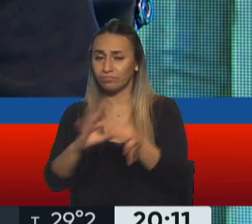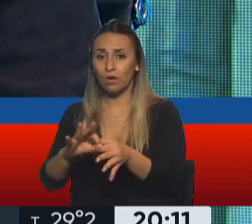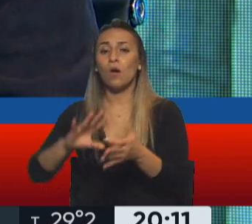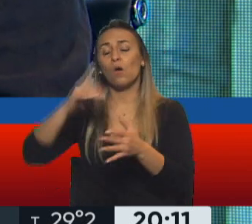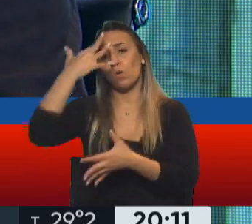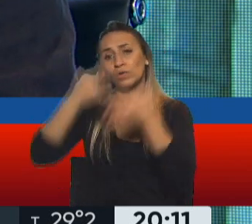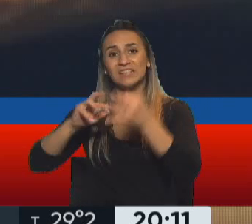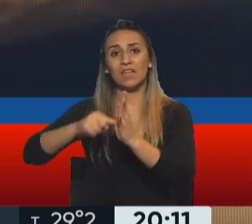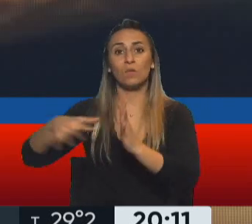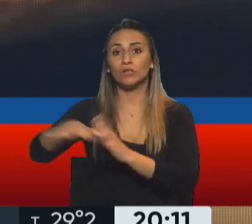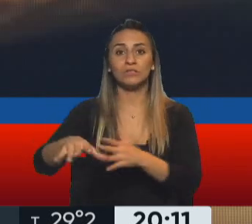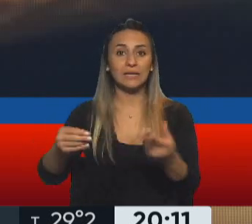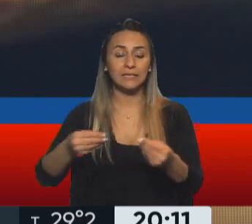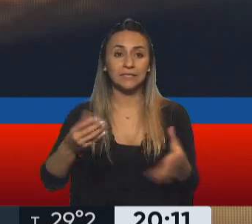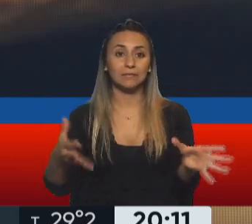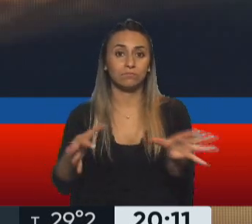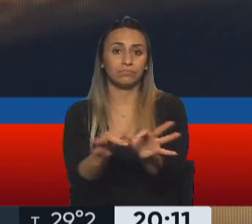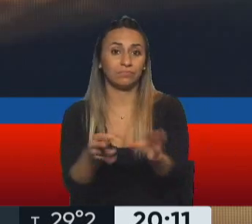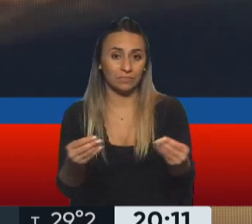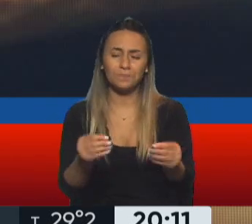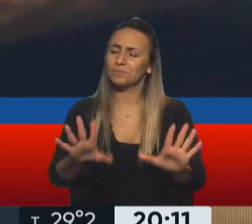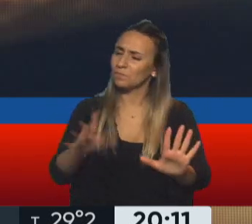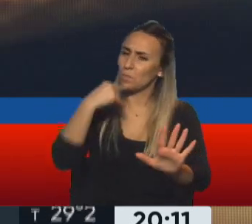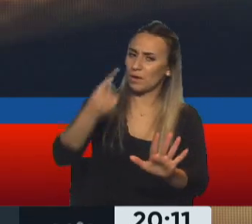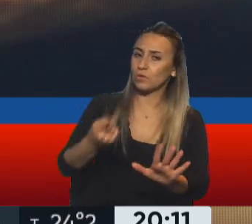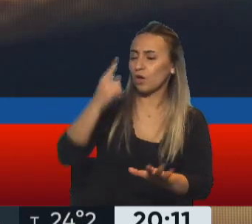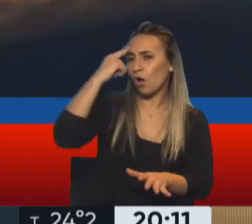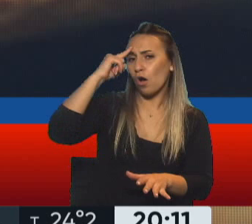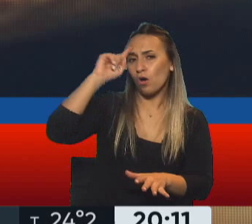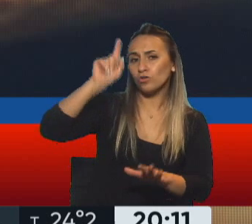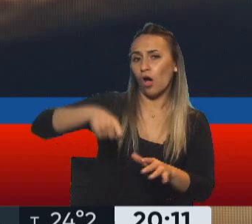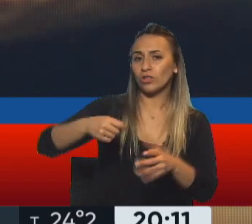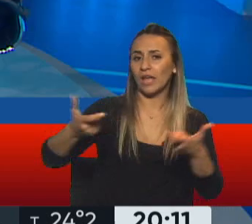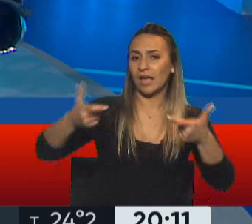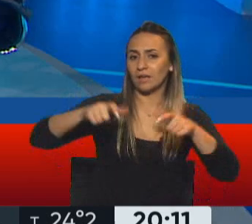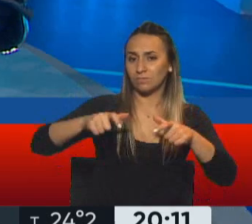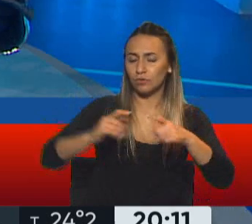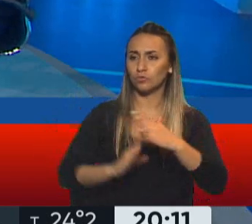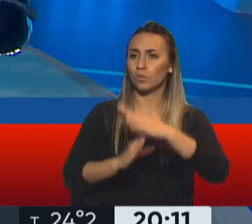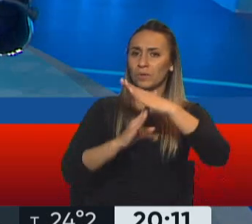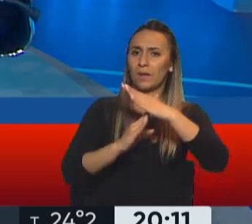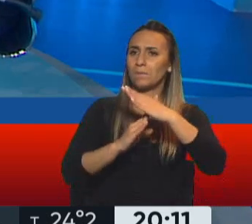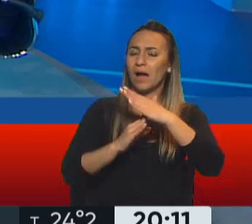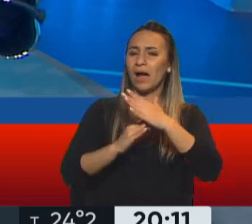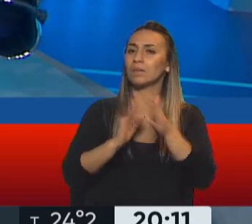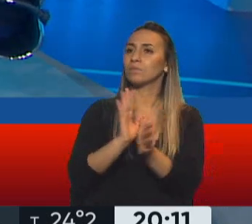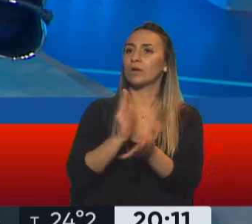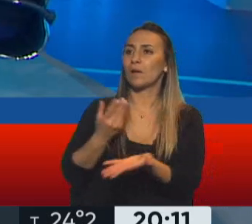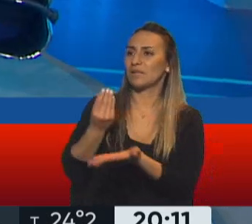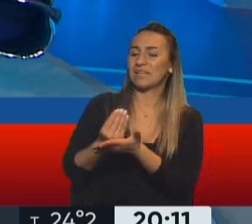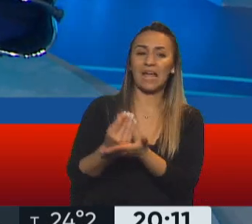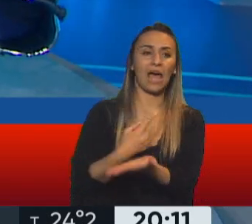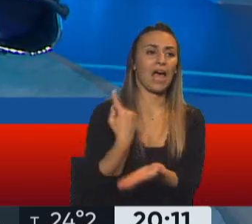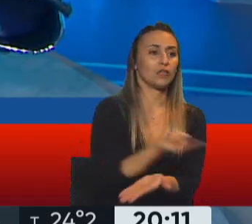debería ser una corte? Digo, si pensáramos en una corte que nos represente a todos, una Corte con equidad de género también? Digo,